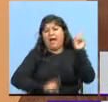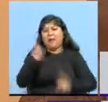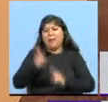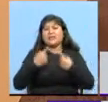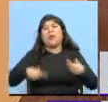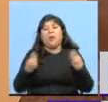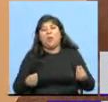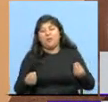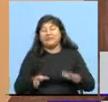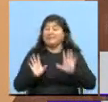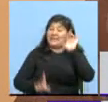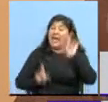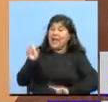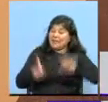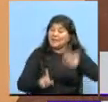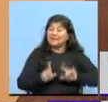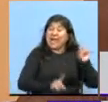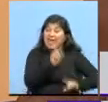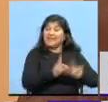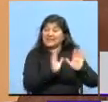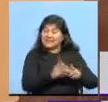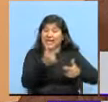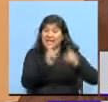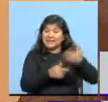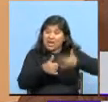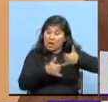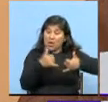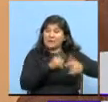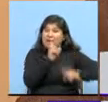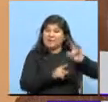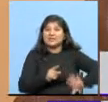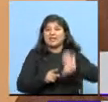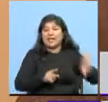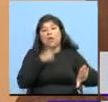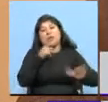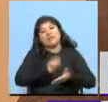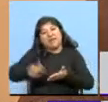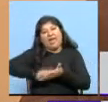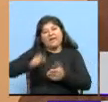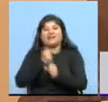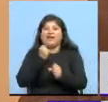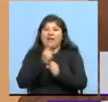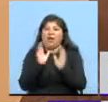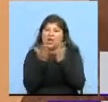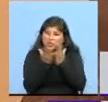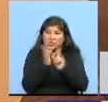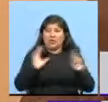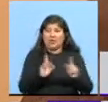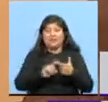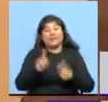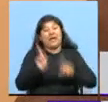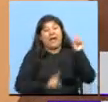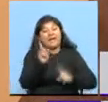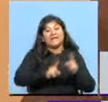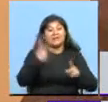tareas y lo dejo ahí al teléfono. Después salgo a la cancha y escucho música, todo eso. Grabo